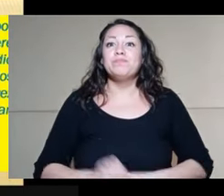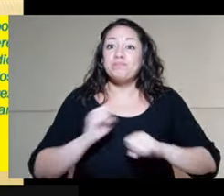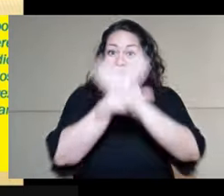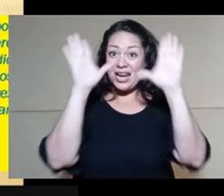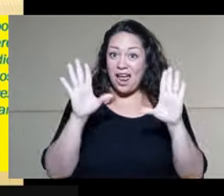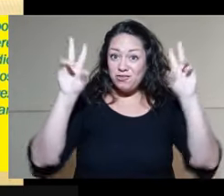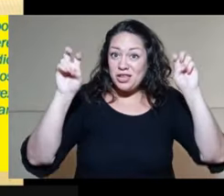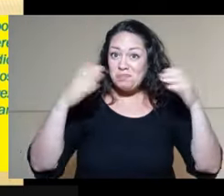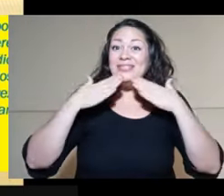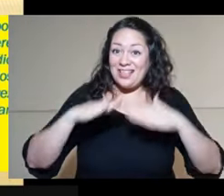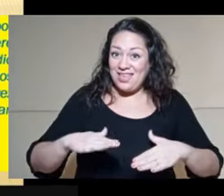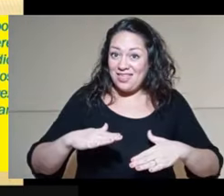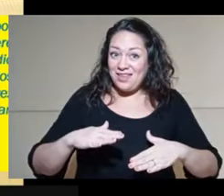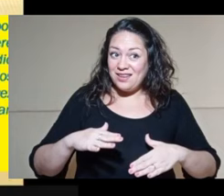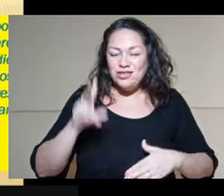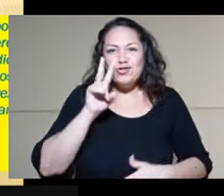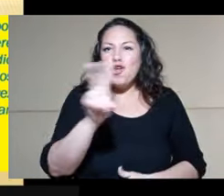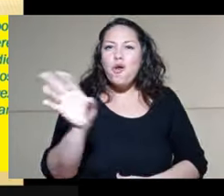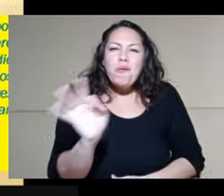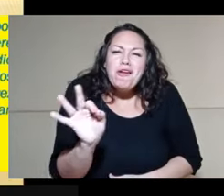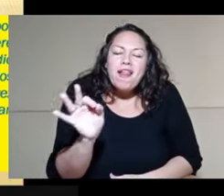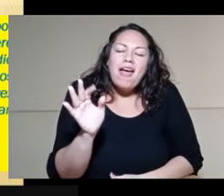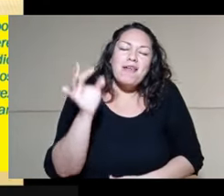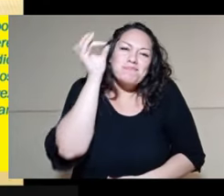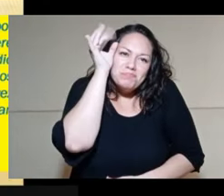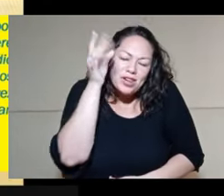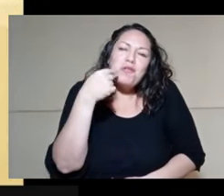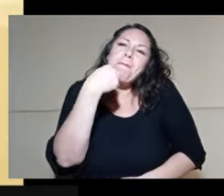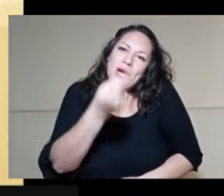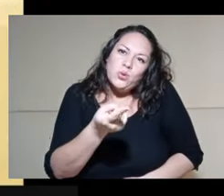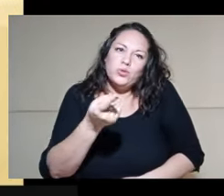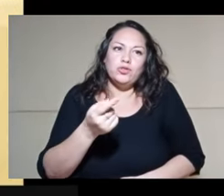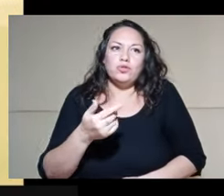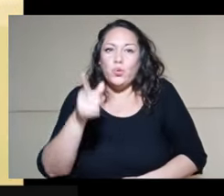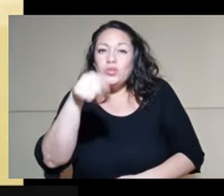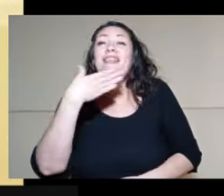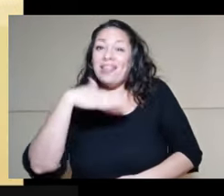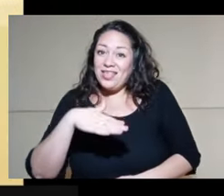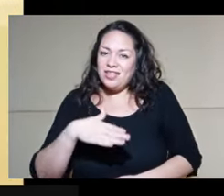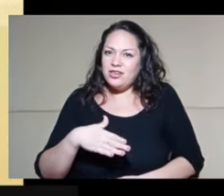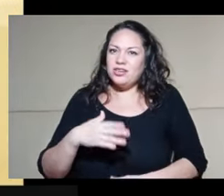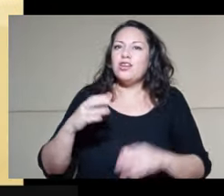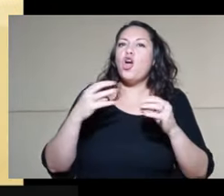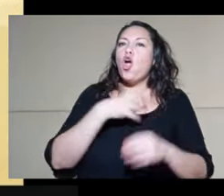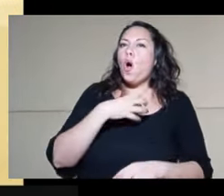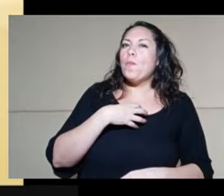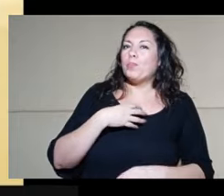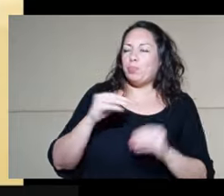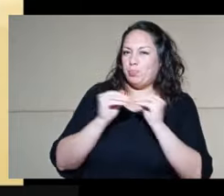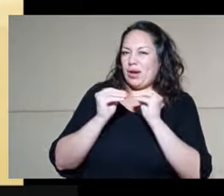del organismo. ¿Está claro hasta ahí? ¿Me siguen? Yo no los veo porque tengo la pantalla, así que por eso les pregunto. Sí,